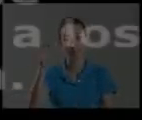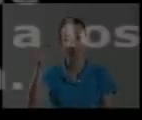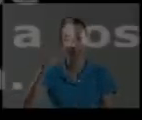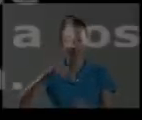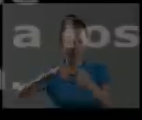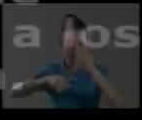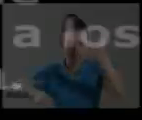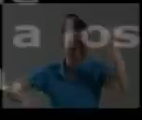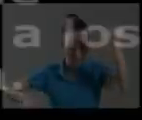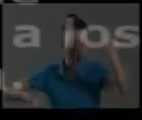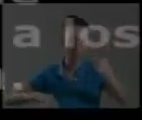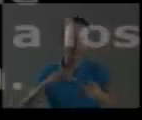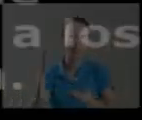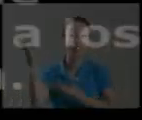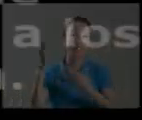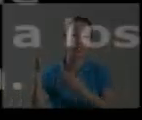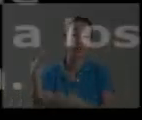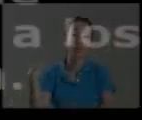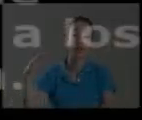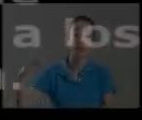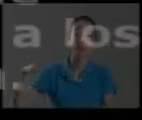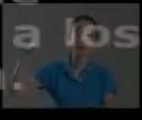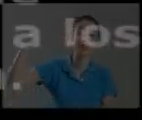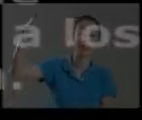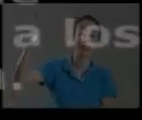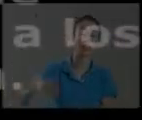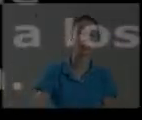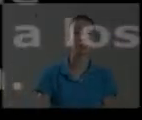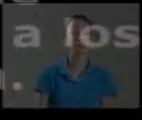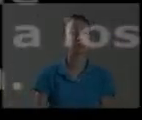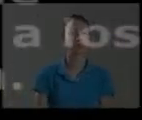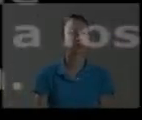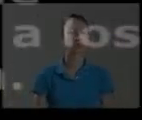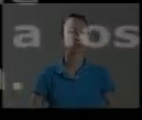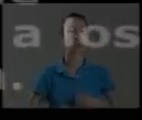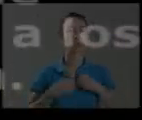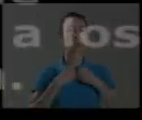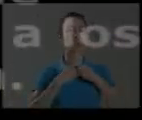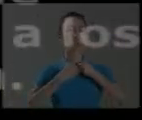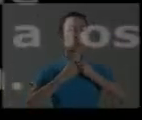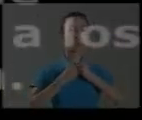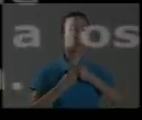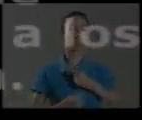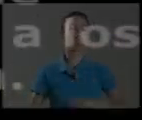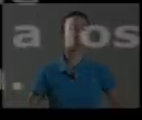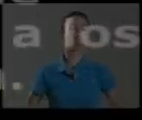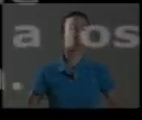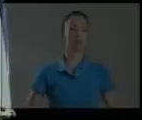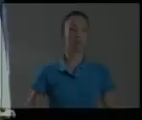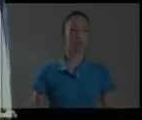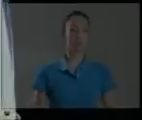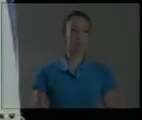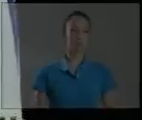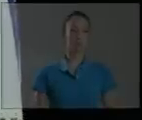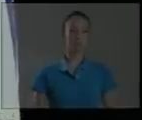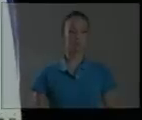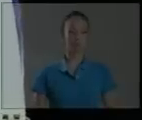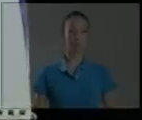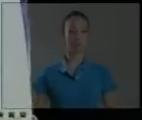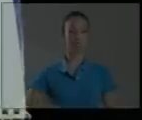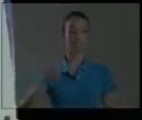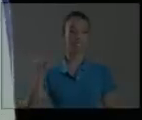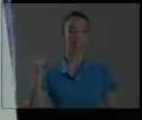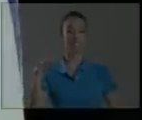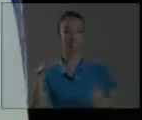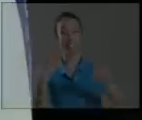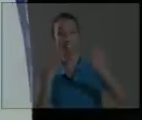con un pastor. Y entonces hemos dicho, la vara sirve para jalar a las ovejitas que cegaron, para golpear al lobo, pero también sirve para